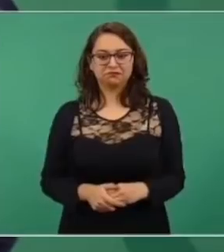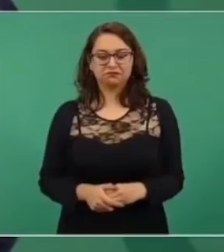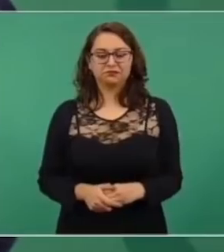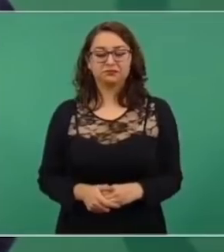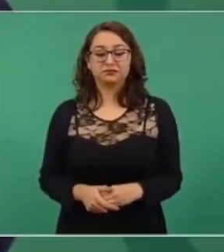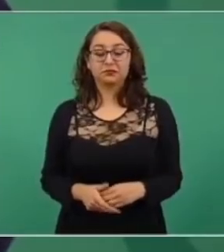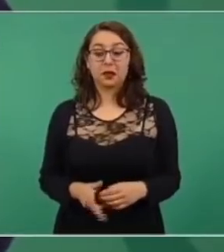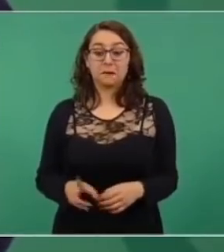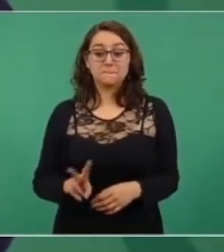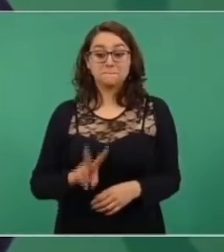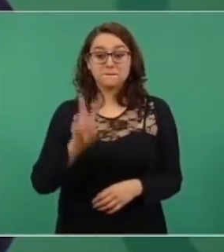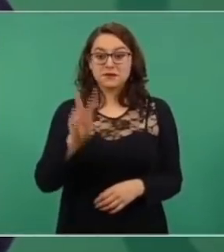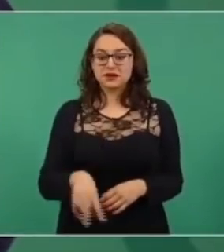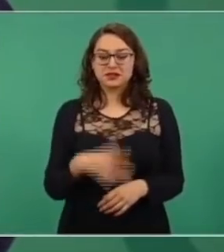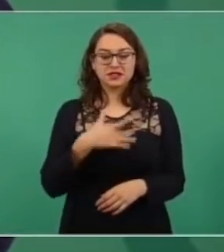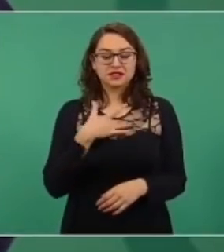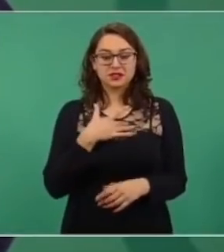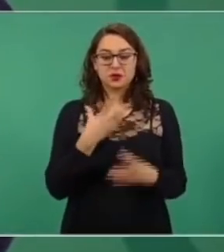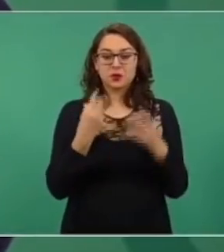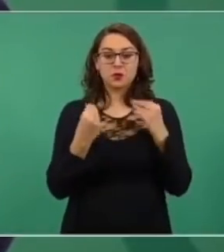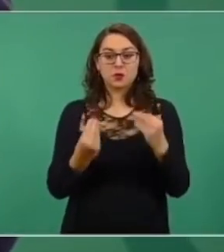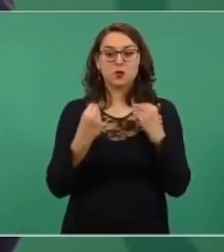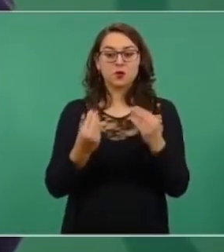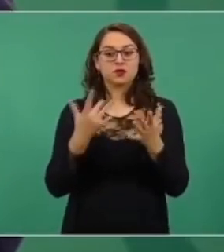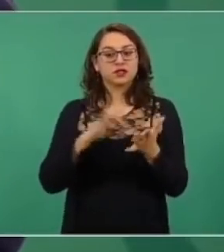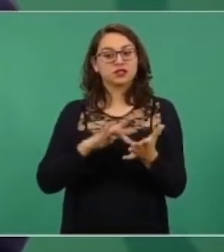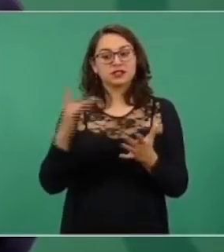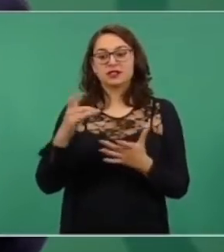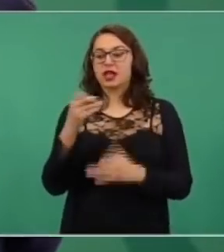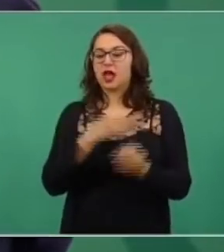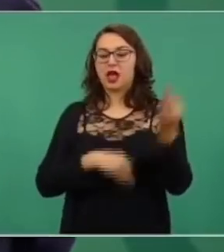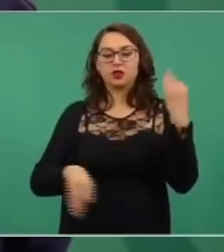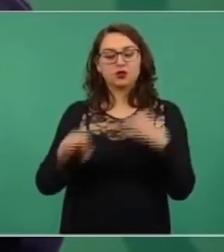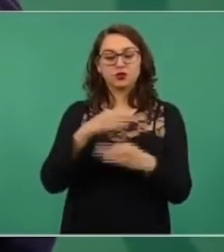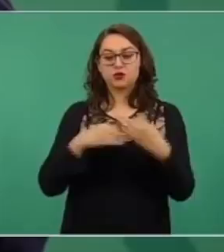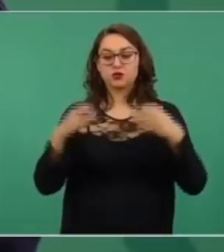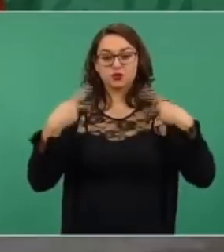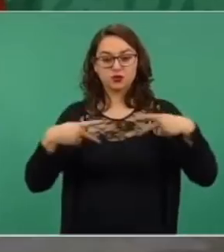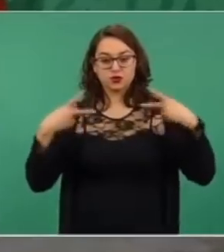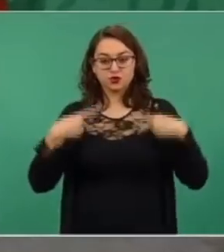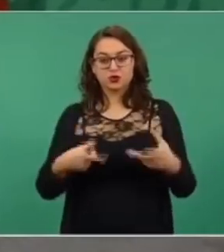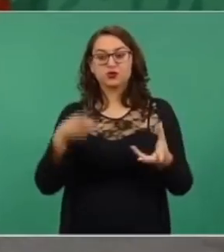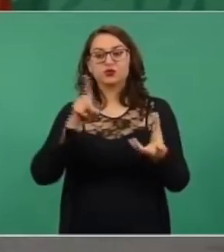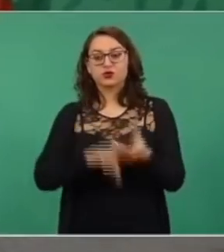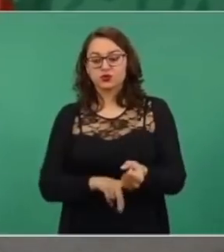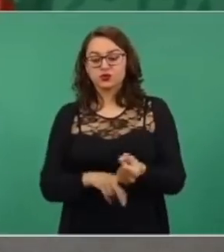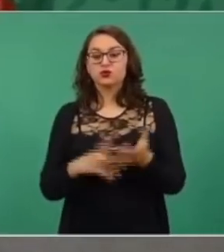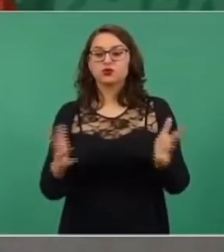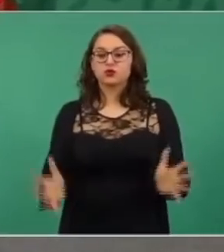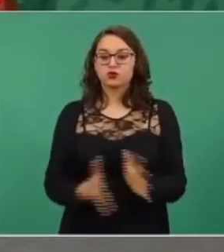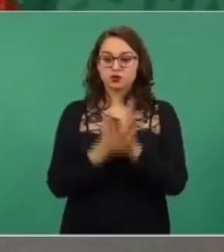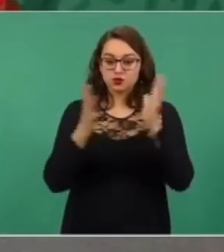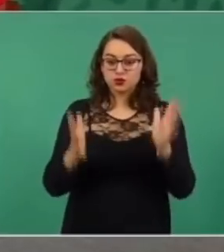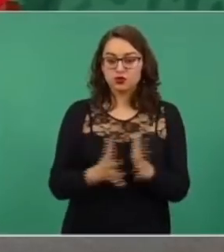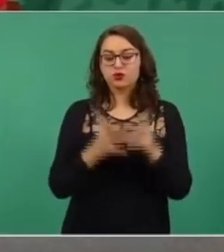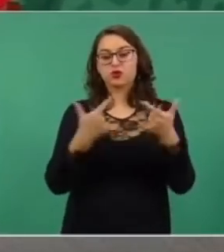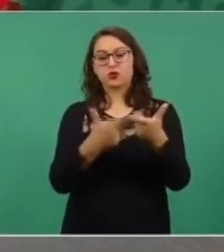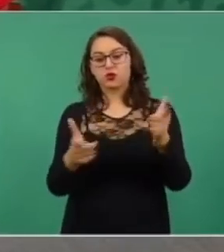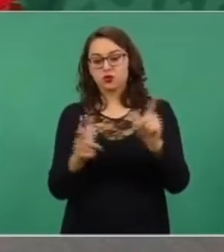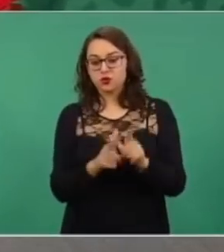decía Rosa Isela, es agradecer pues a todos los que participan en las